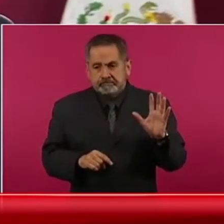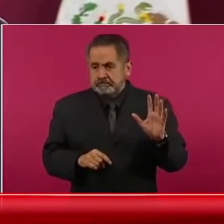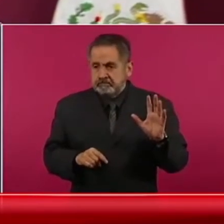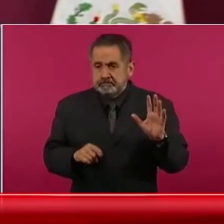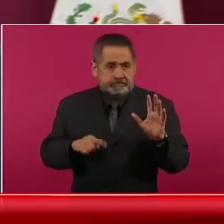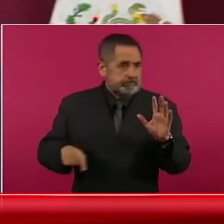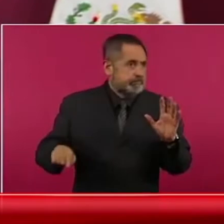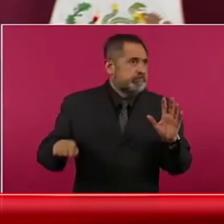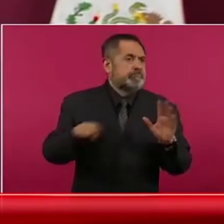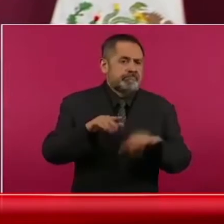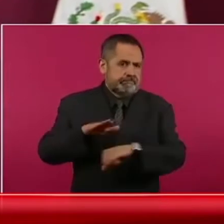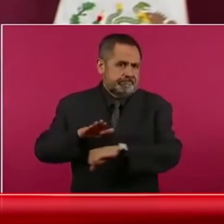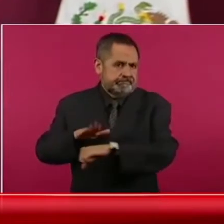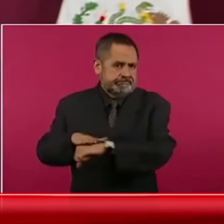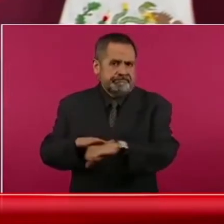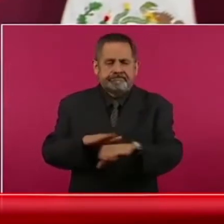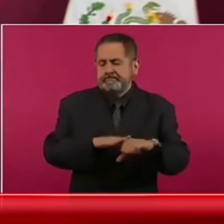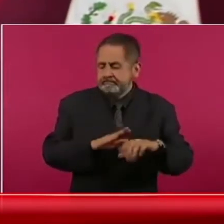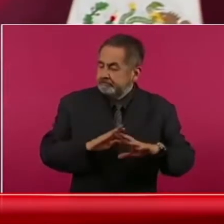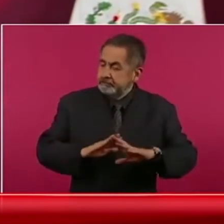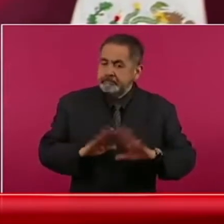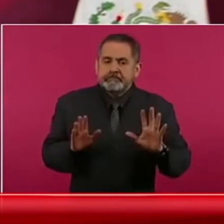también